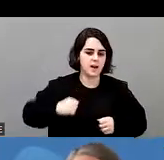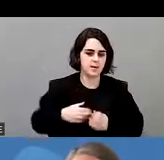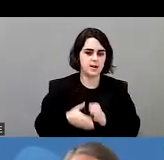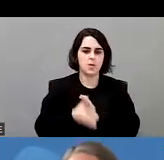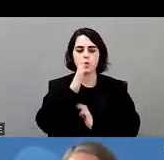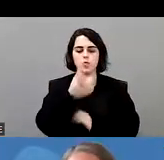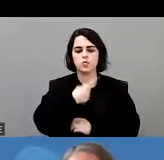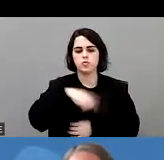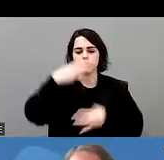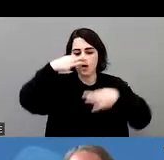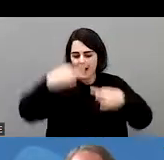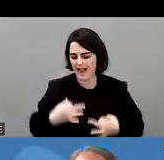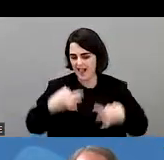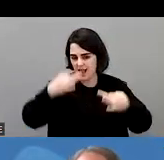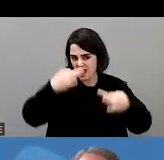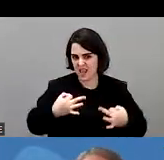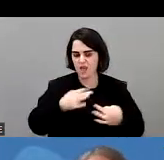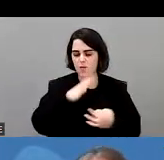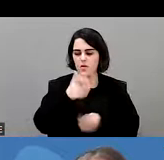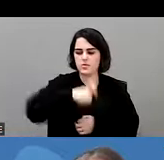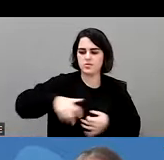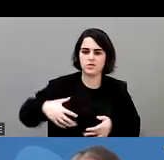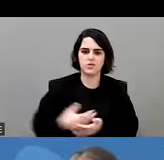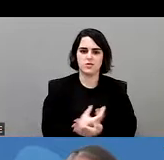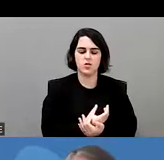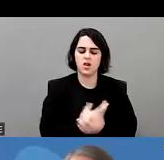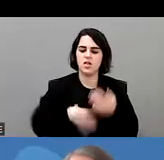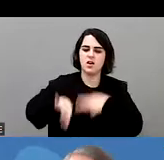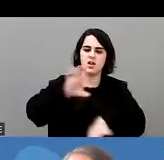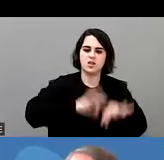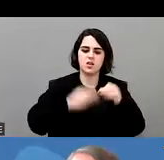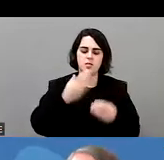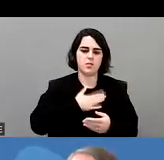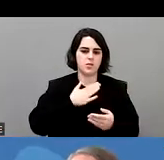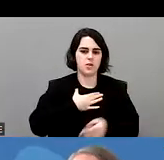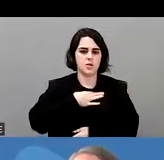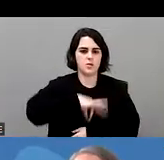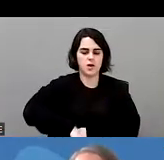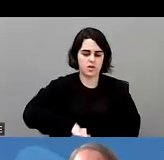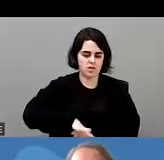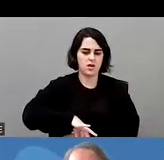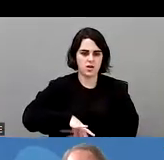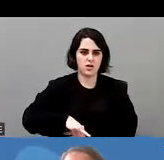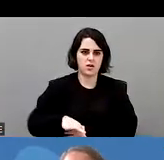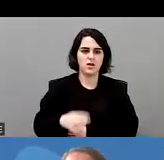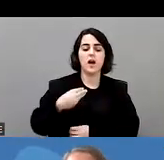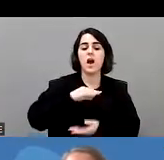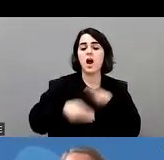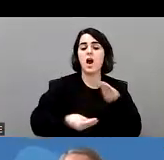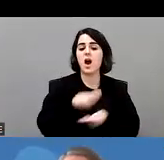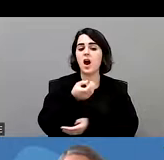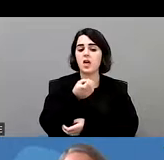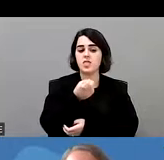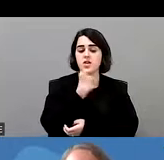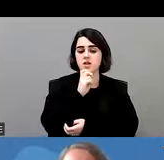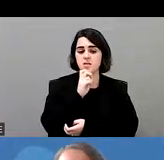esto concretamente, en que las personas deberían todas poder tomar decisiones por su propia vida, de su propia vida, y esto se hace si no